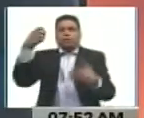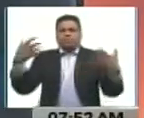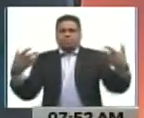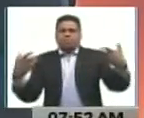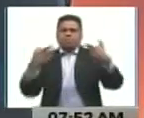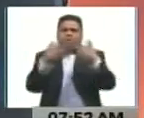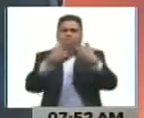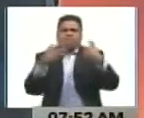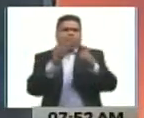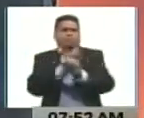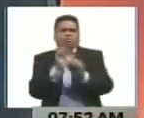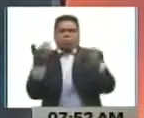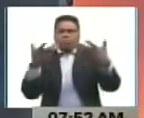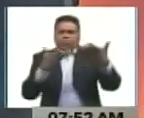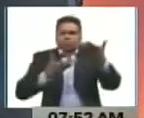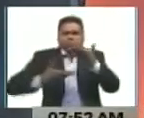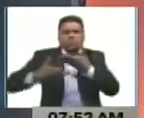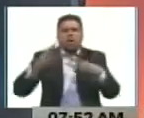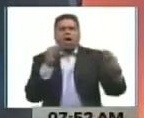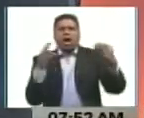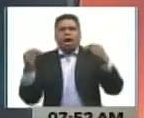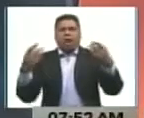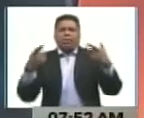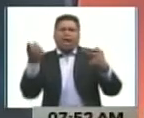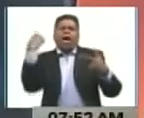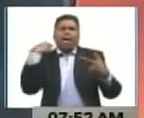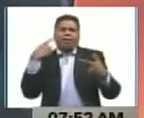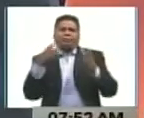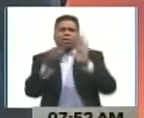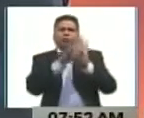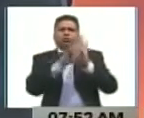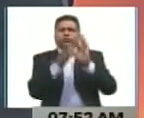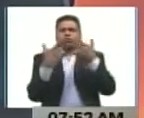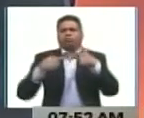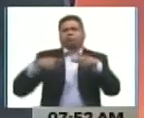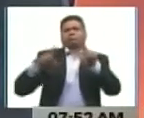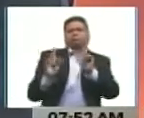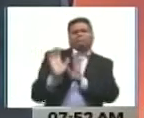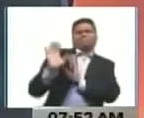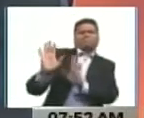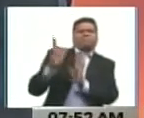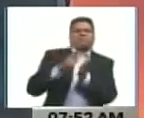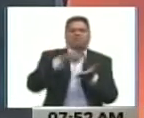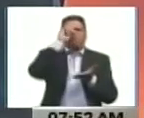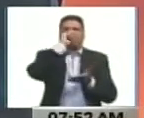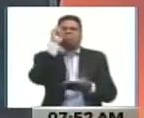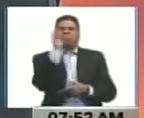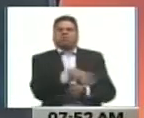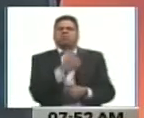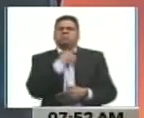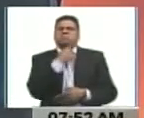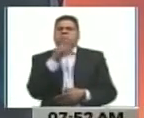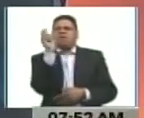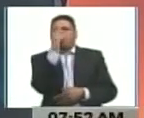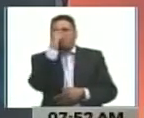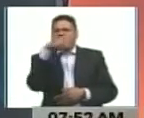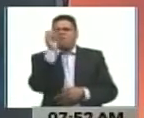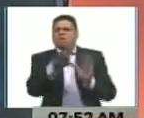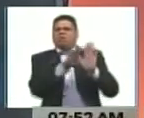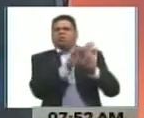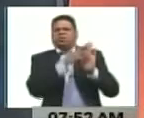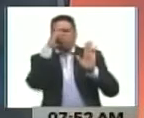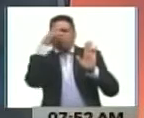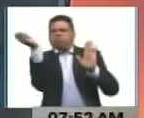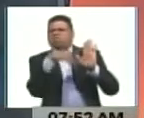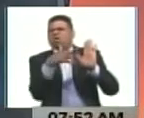la Constitución que despreciaron en su momento, entonces ellos están entrampados porque precisamente se encuentran con un pueblo que tiene una vocación